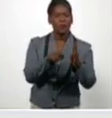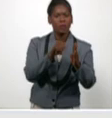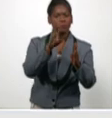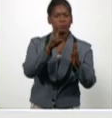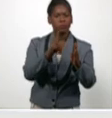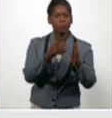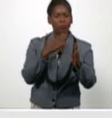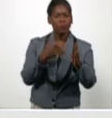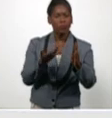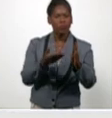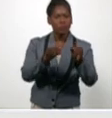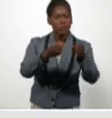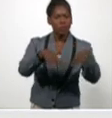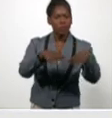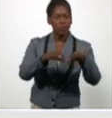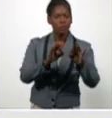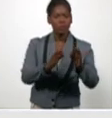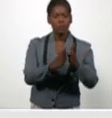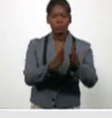que el número de casos es de